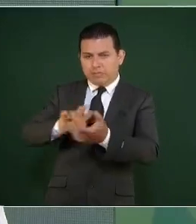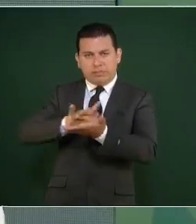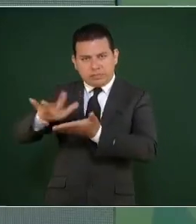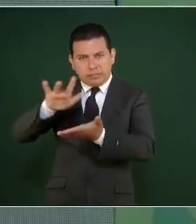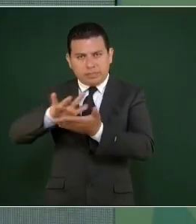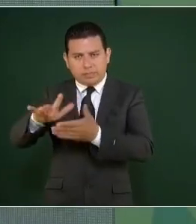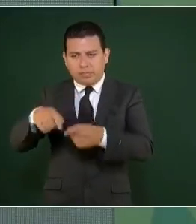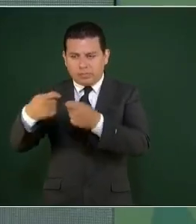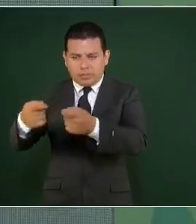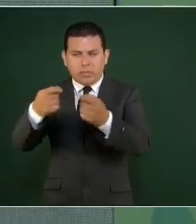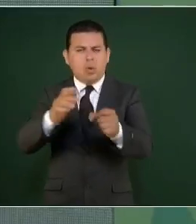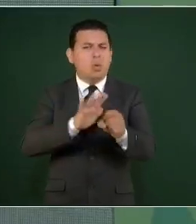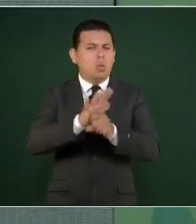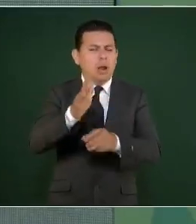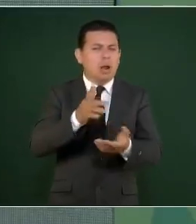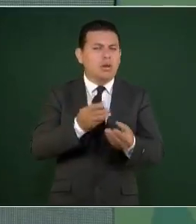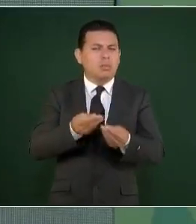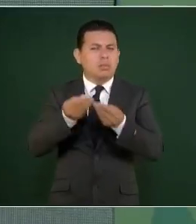y se les entregó,